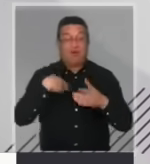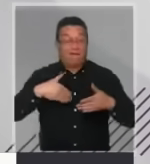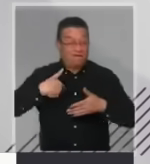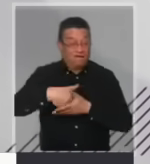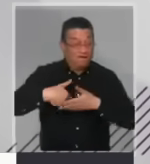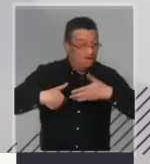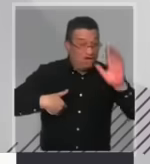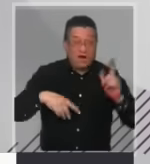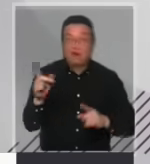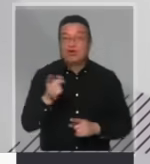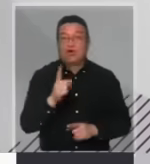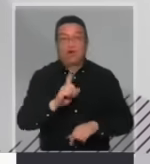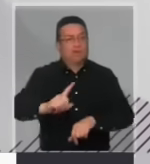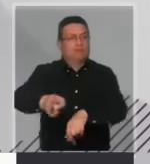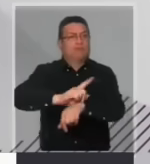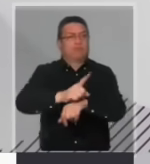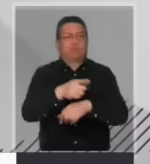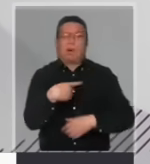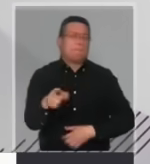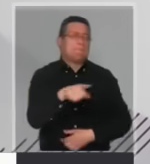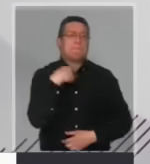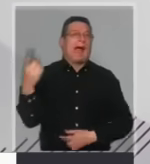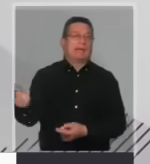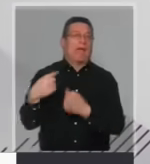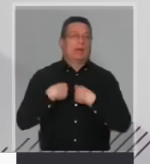de la población, no. Literalmente me iban a matar.